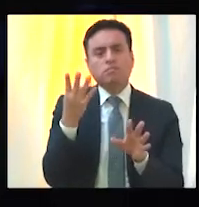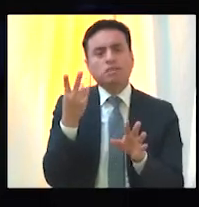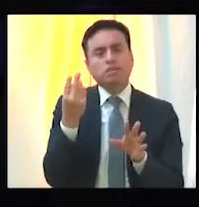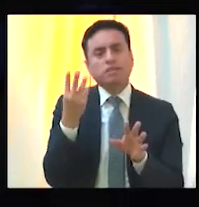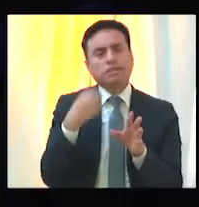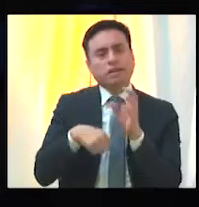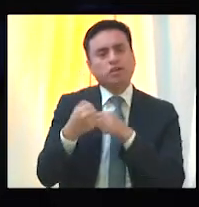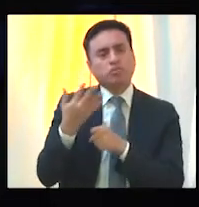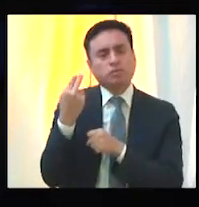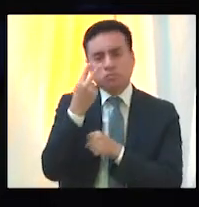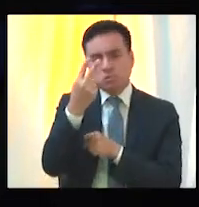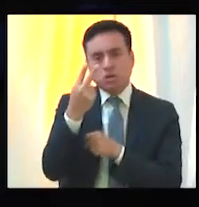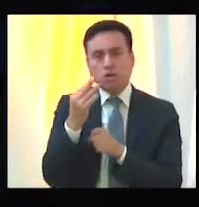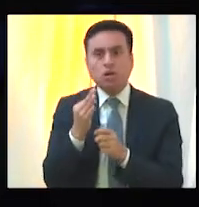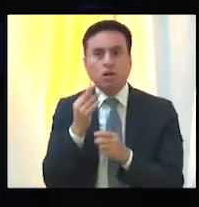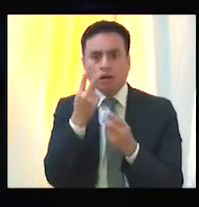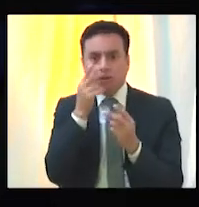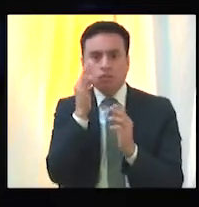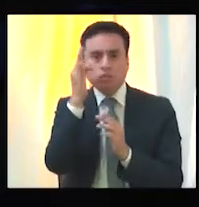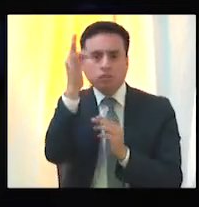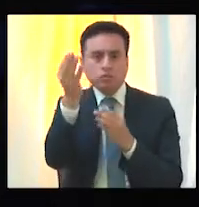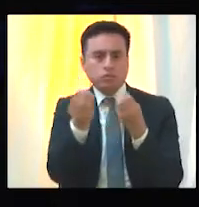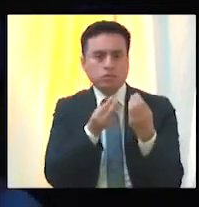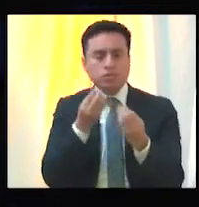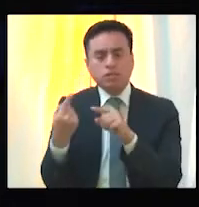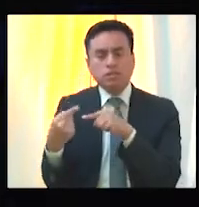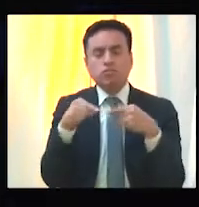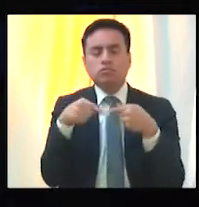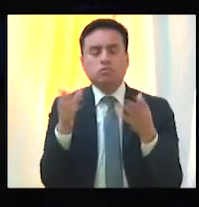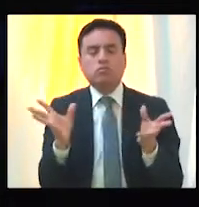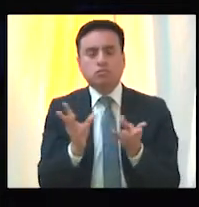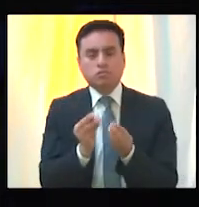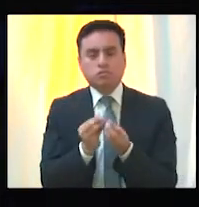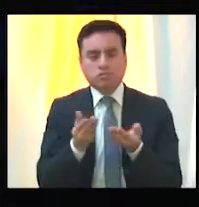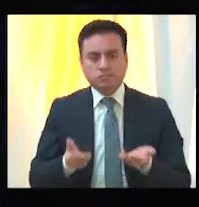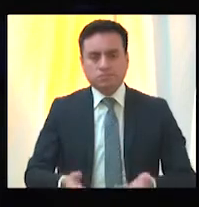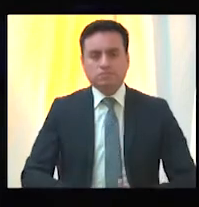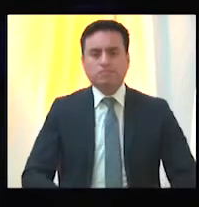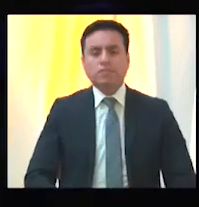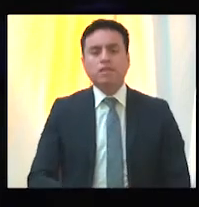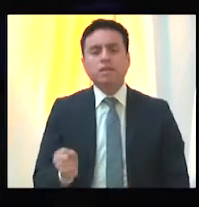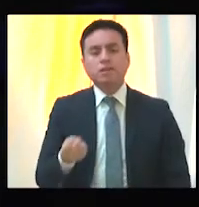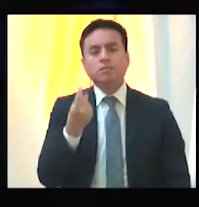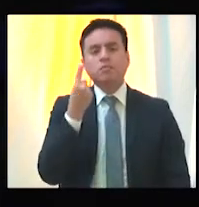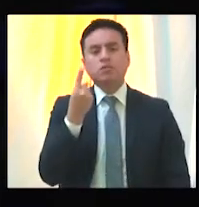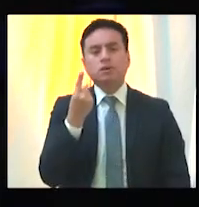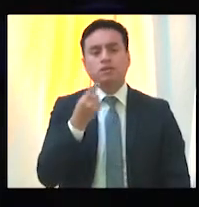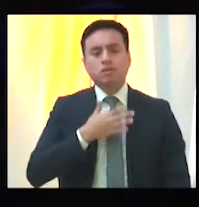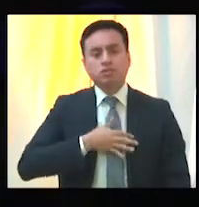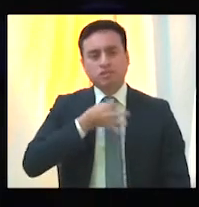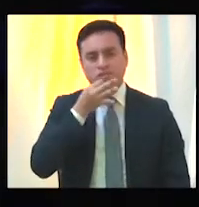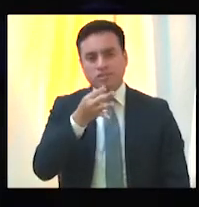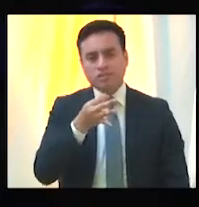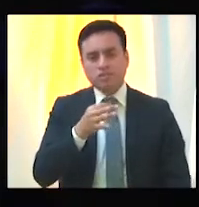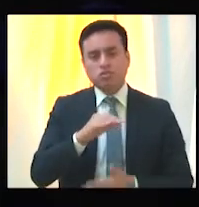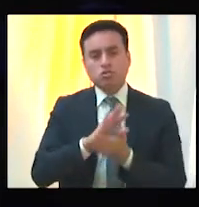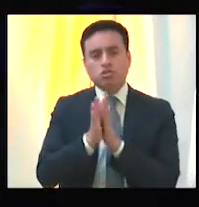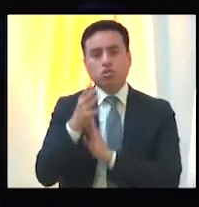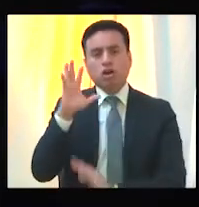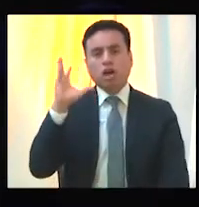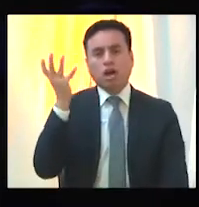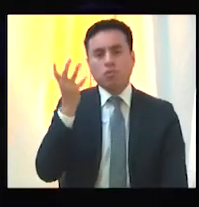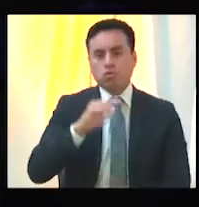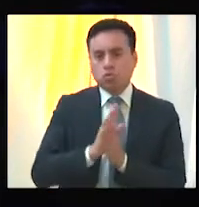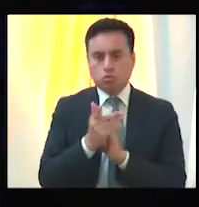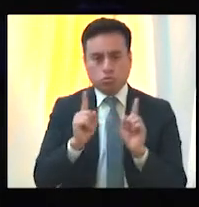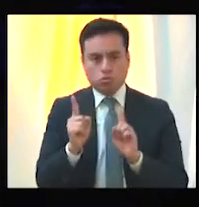las proyecciones, y vamos ahora entonces a esta discusión y conclusiones. En primer lugar, lo que les quería decir de que no todo es cambio climático, y